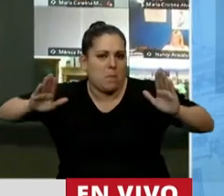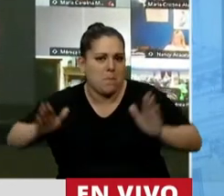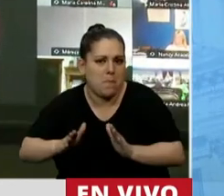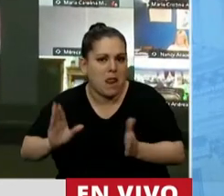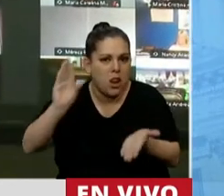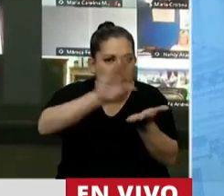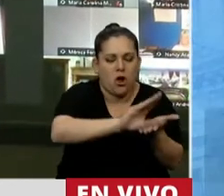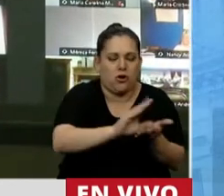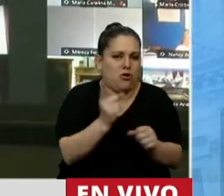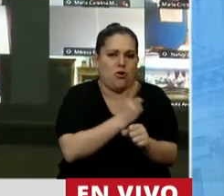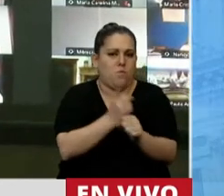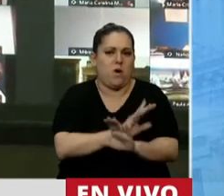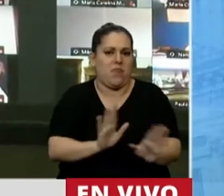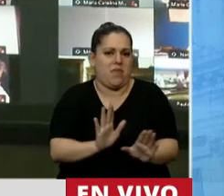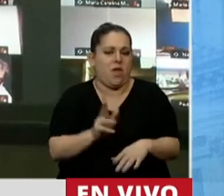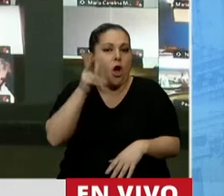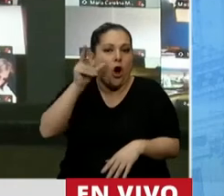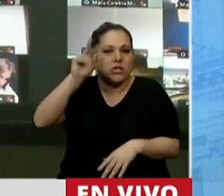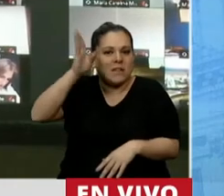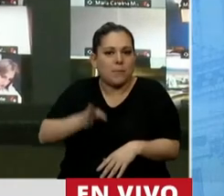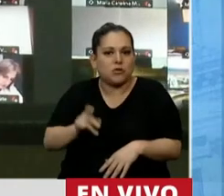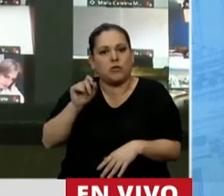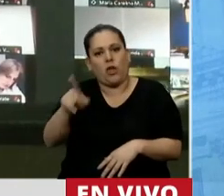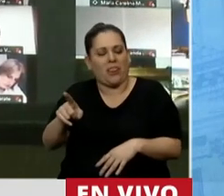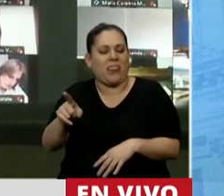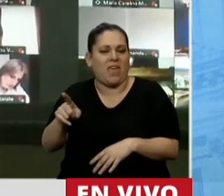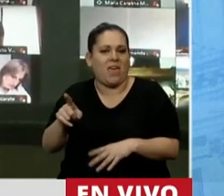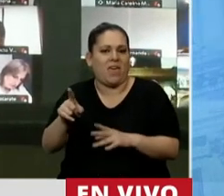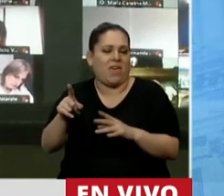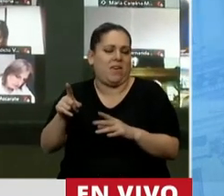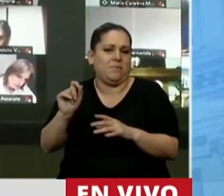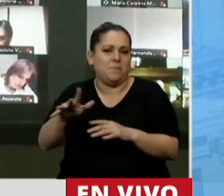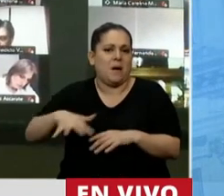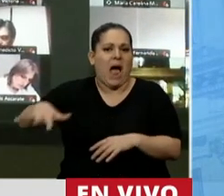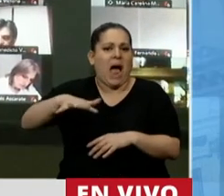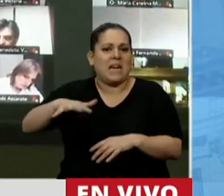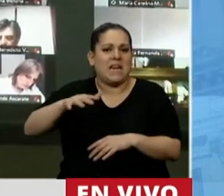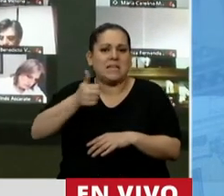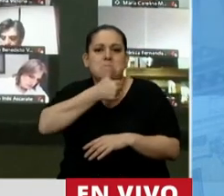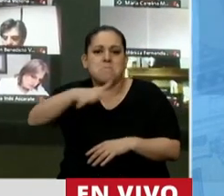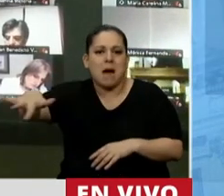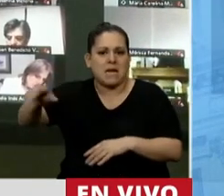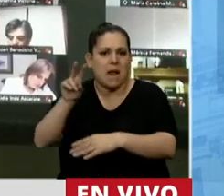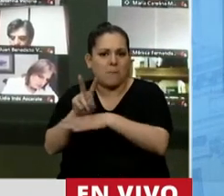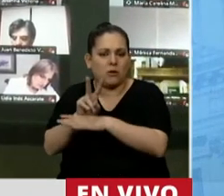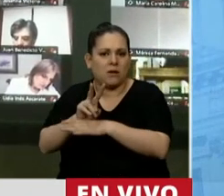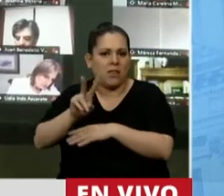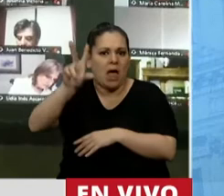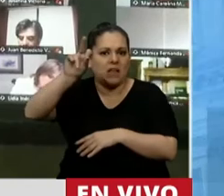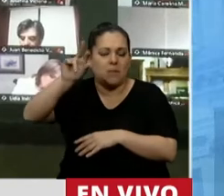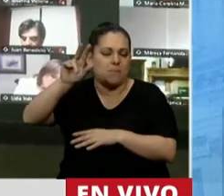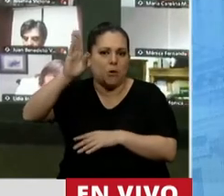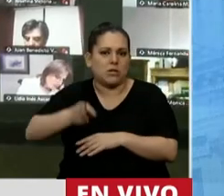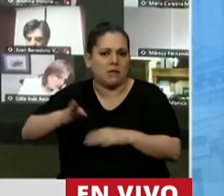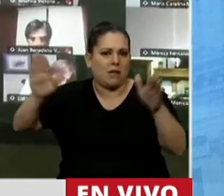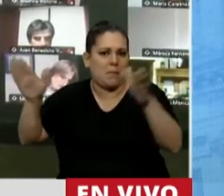áreas protegidas y el 80% que le recortaron a las áreas marinas protegidas. Finalmente,